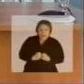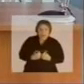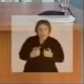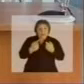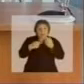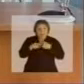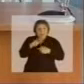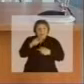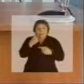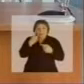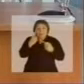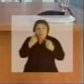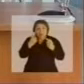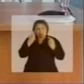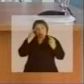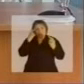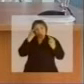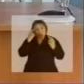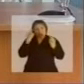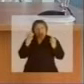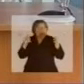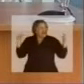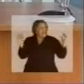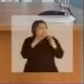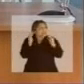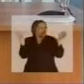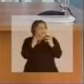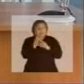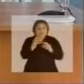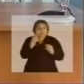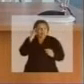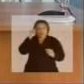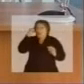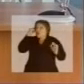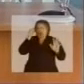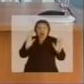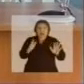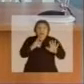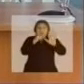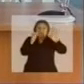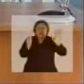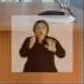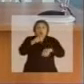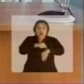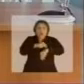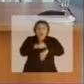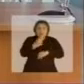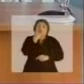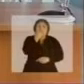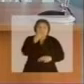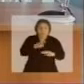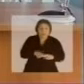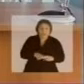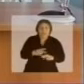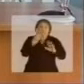El tráfico Un infierno Un muerto Cada dieciséis Horas Y veintisiete Mil Heridos